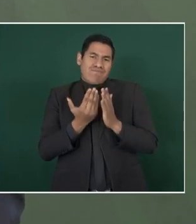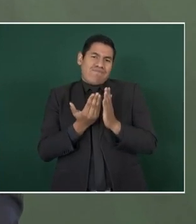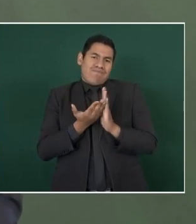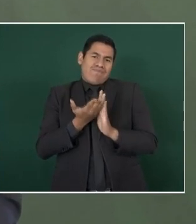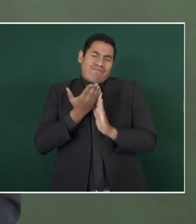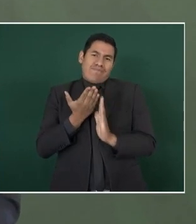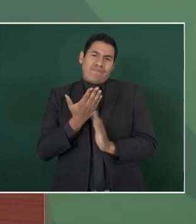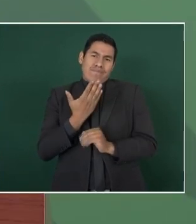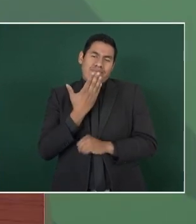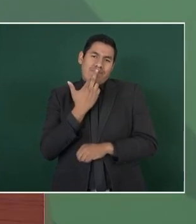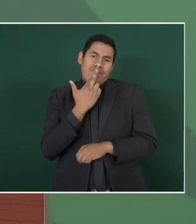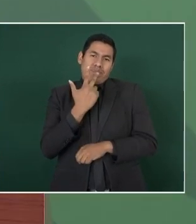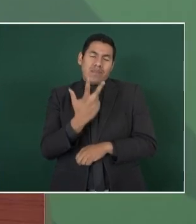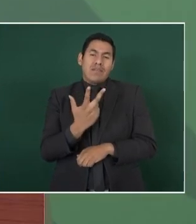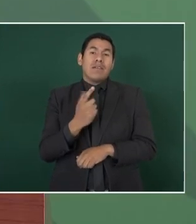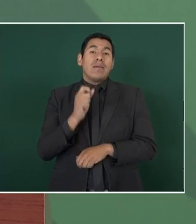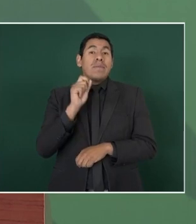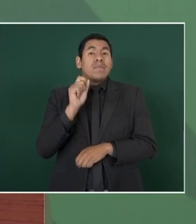También,